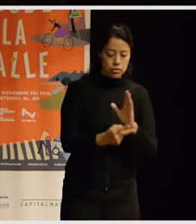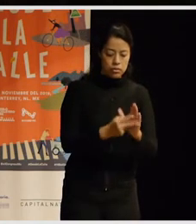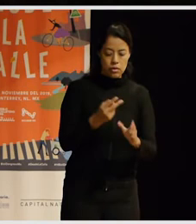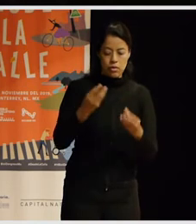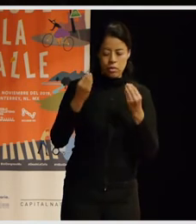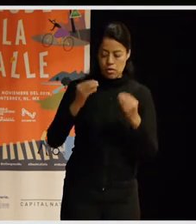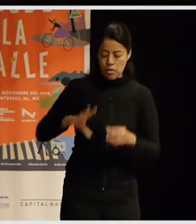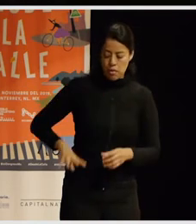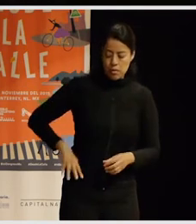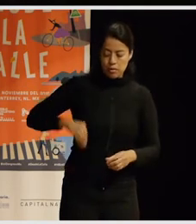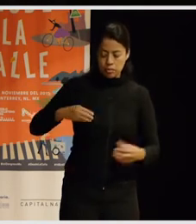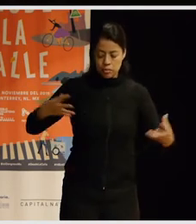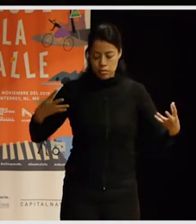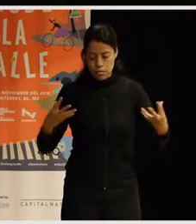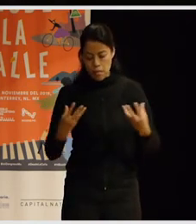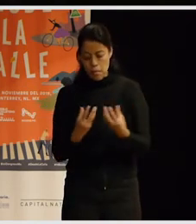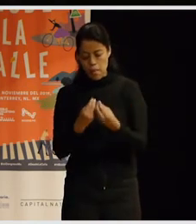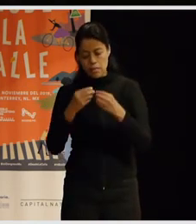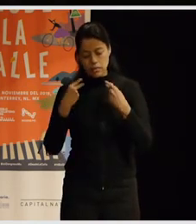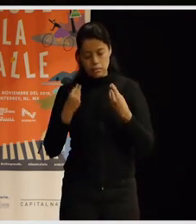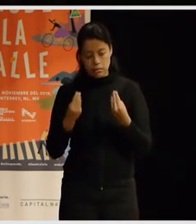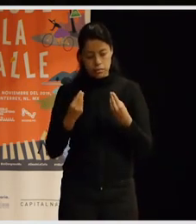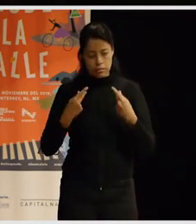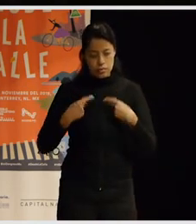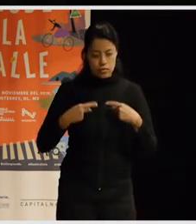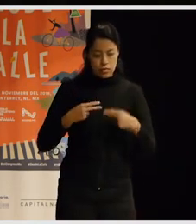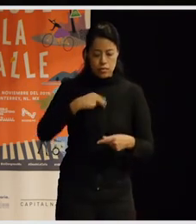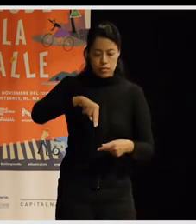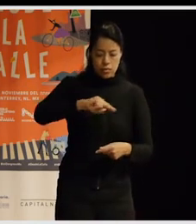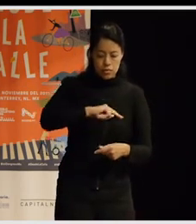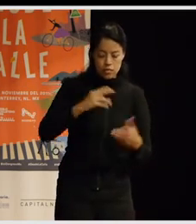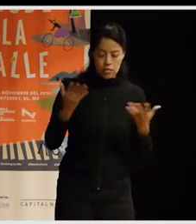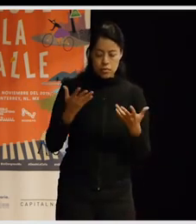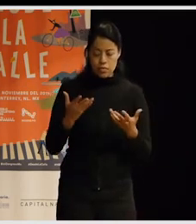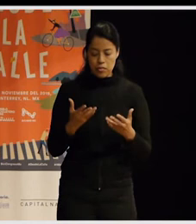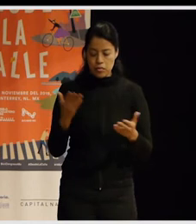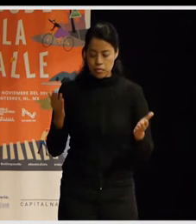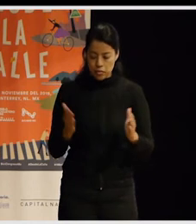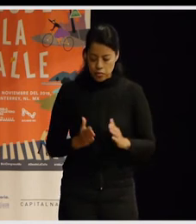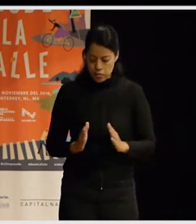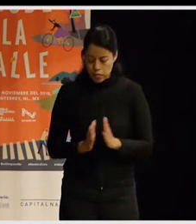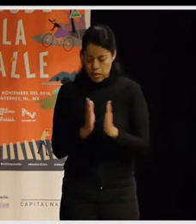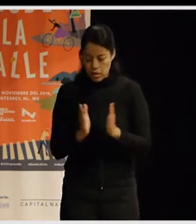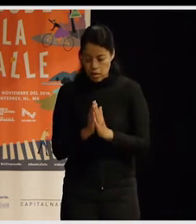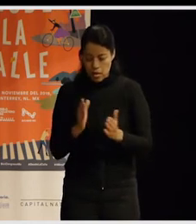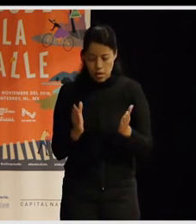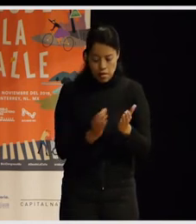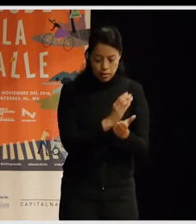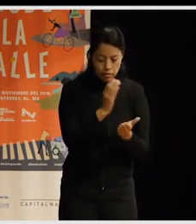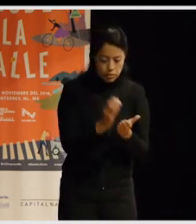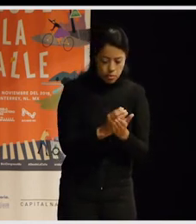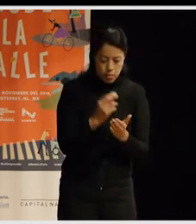digamos en conjunto con muchas personas hemos hecho actividades de urbanismo táctico en otros espacios